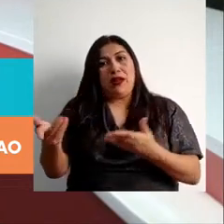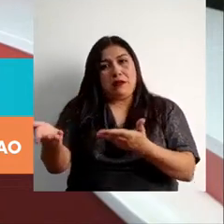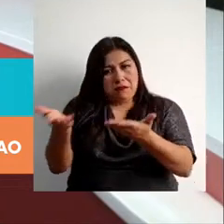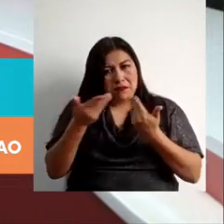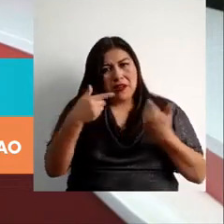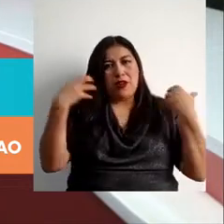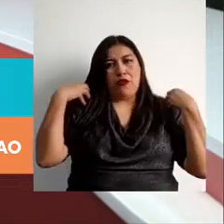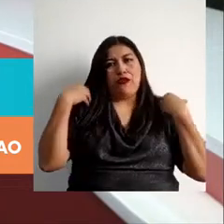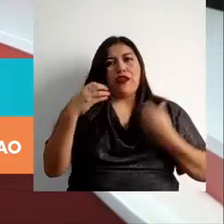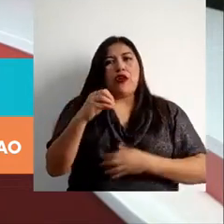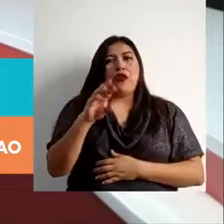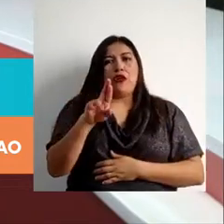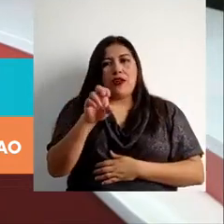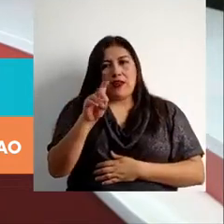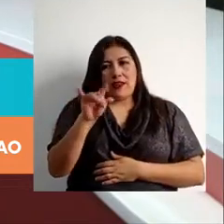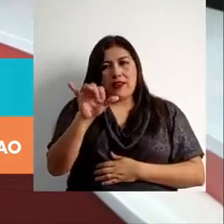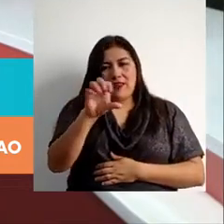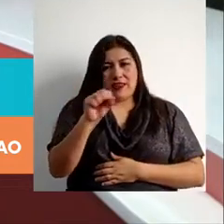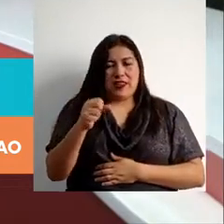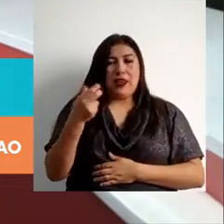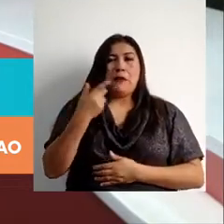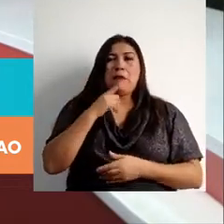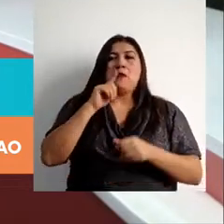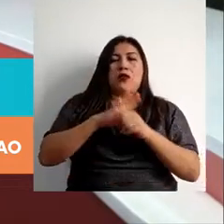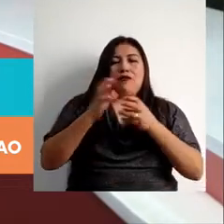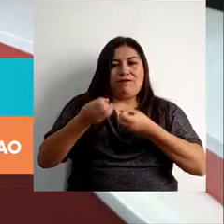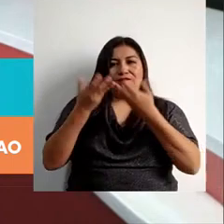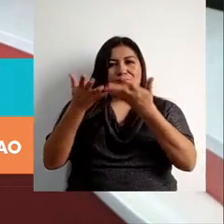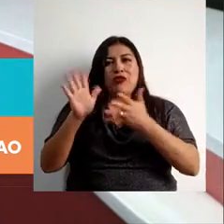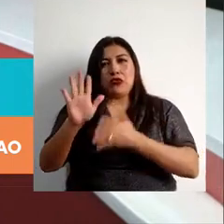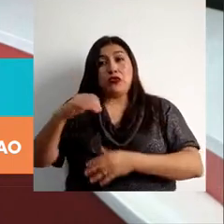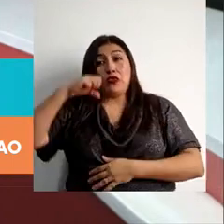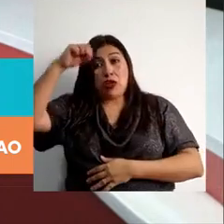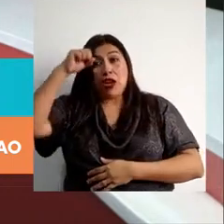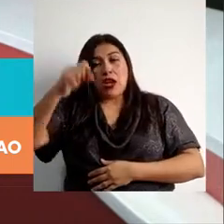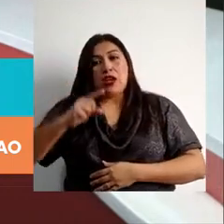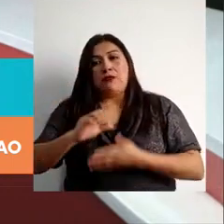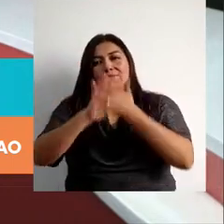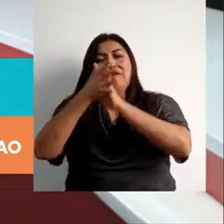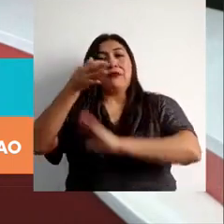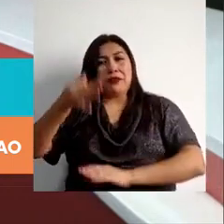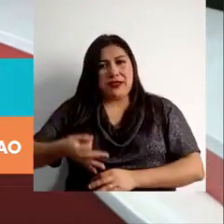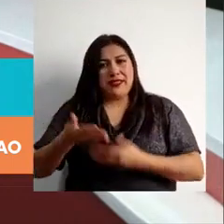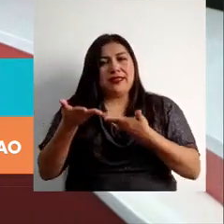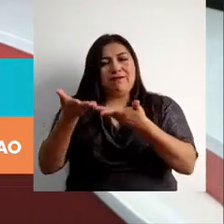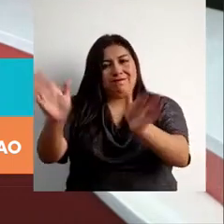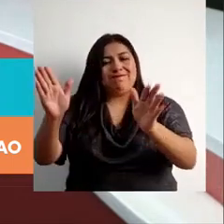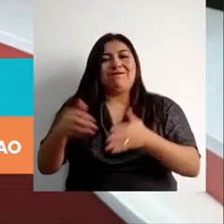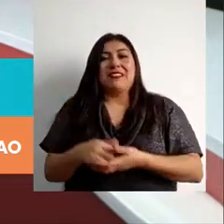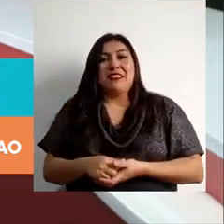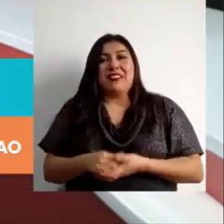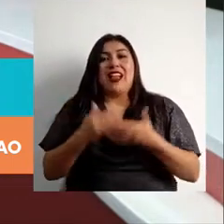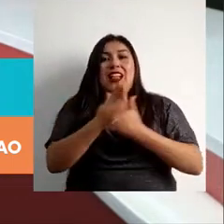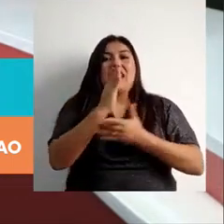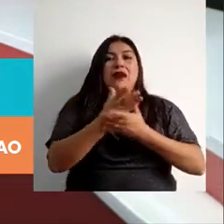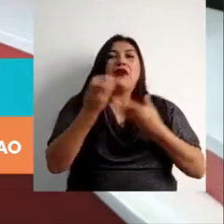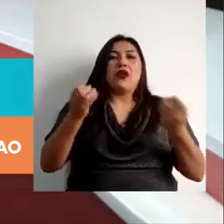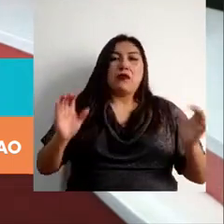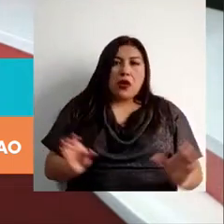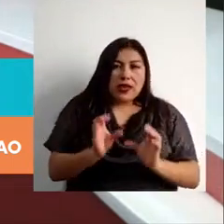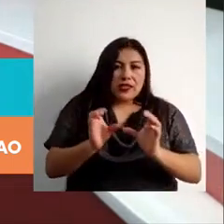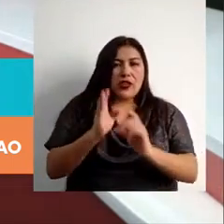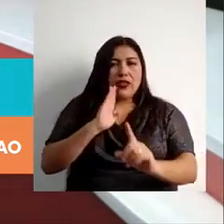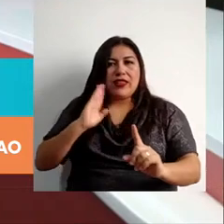nosotros podamos garantizar el ejercicio efectivo de sus derechos a través de acciones directas